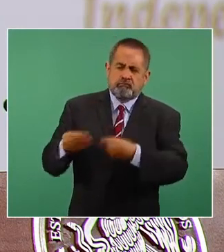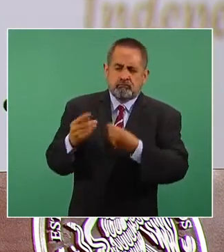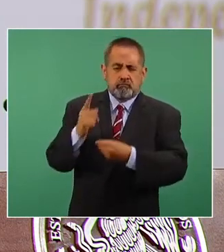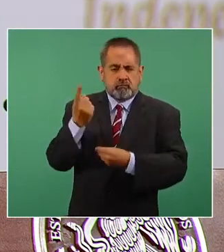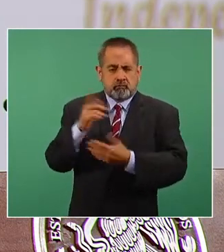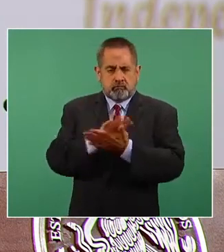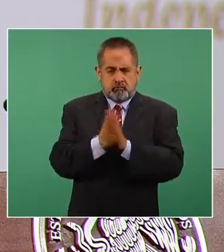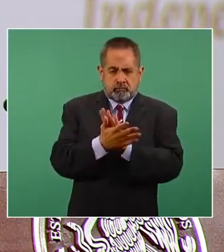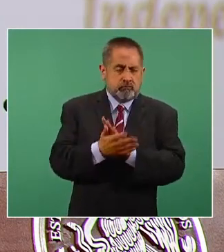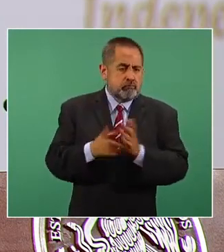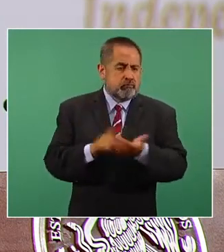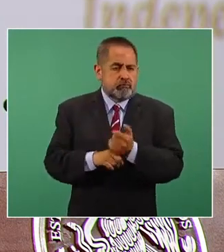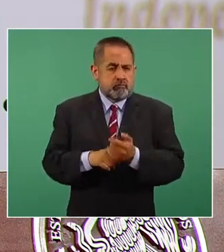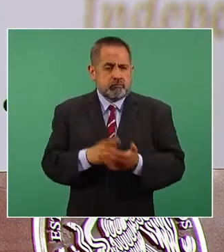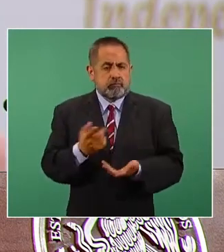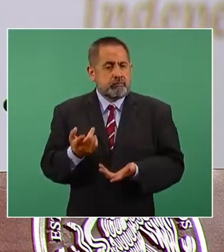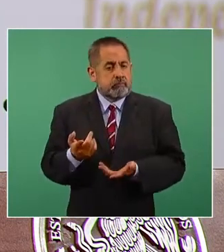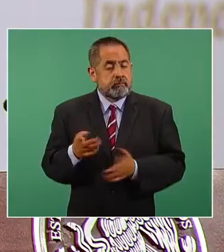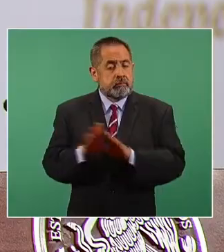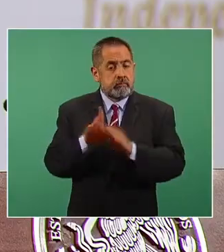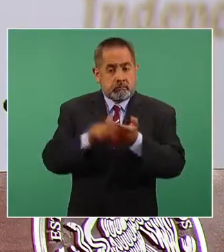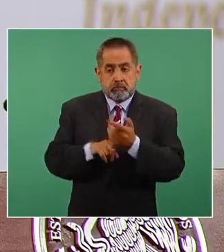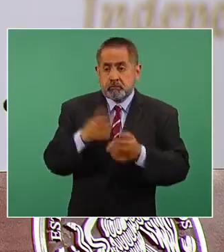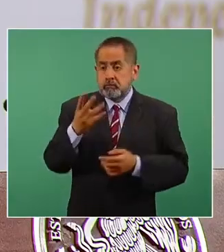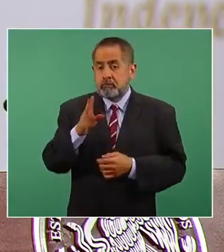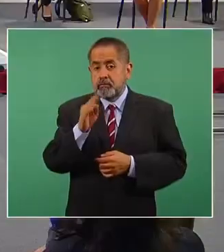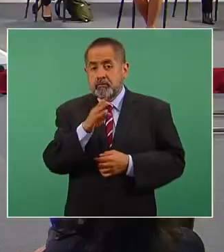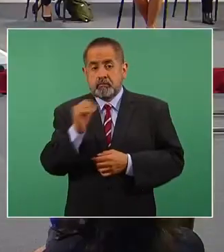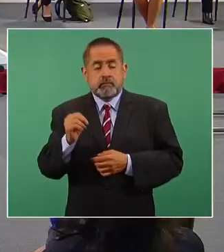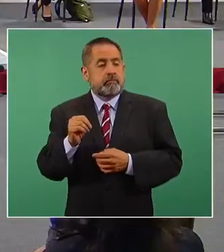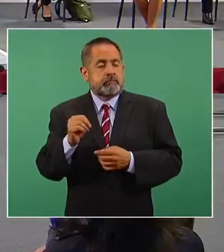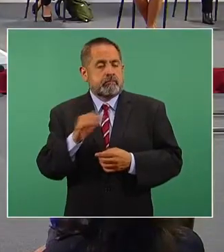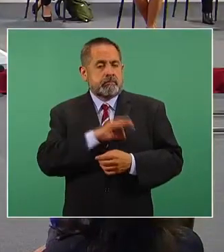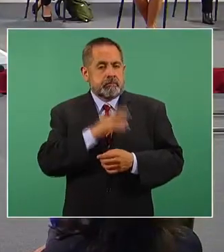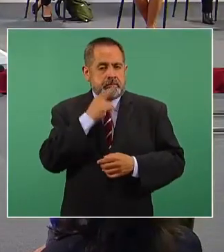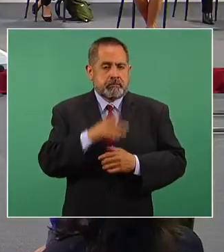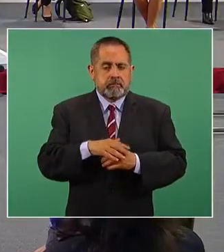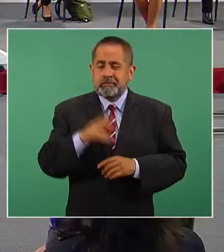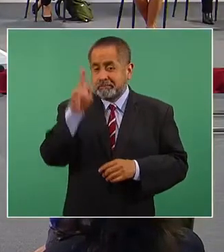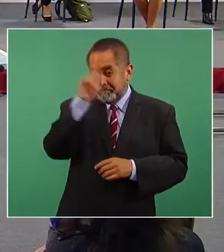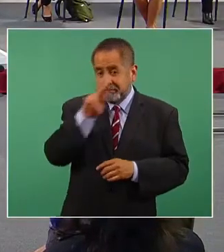21 pesos 17 centavos por dólar, 4.99 de comisión, y también la peor opción fue Western Union,